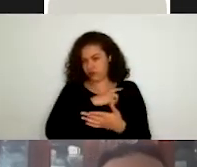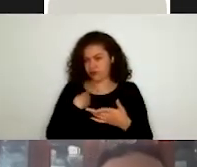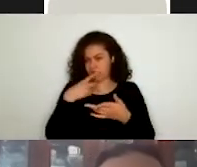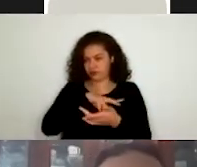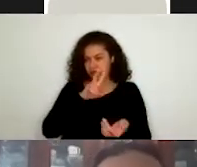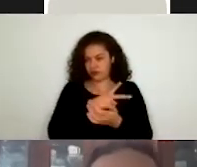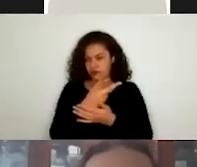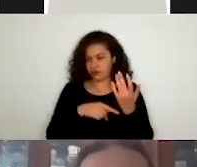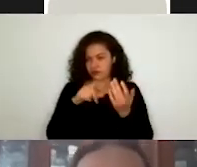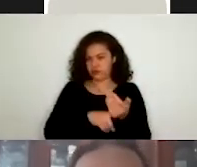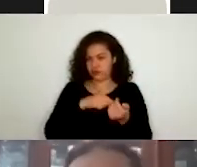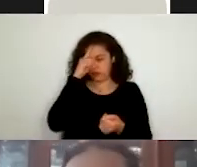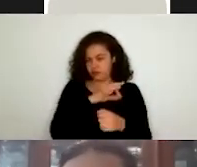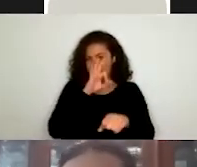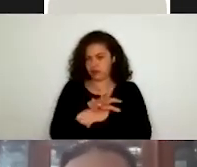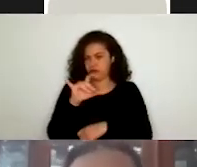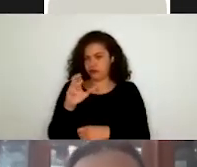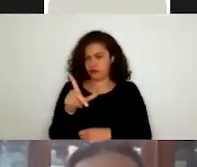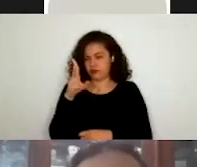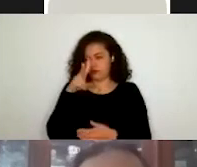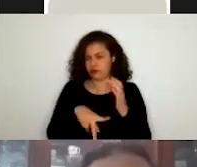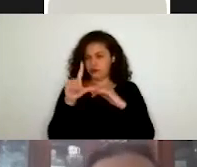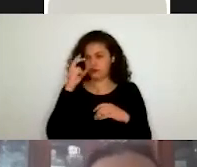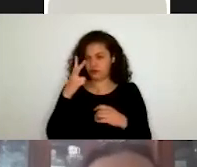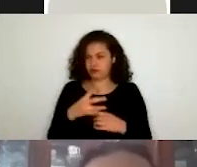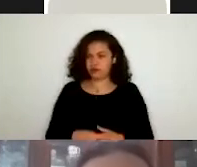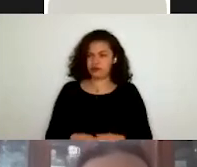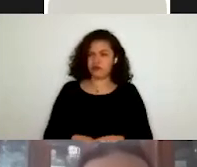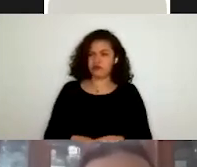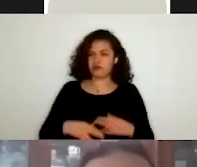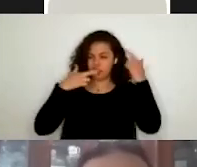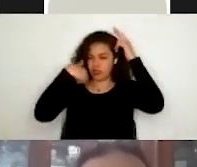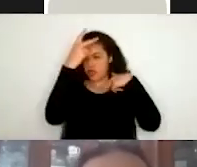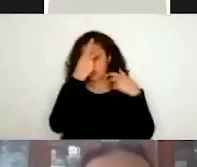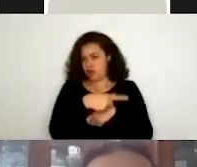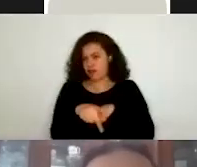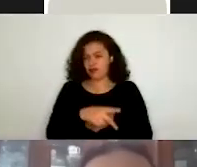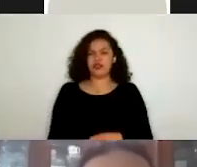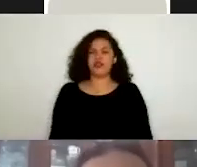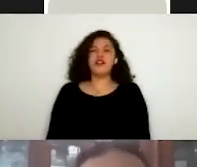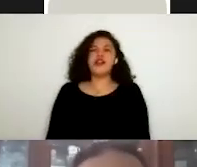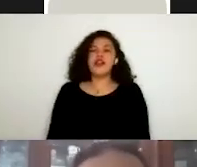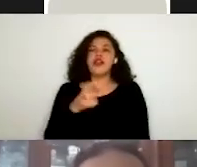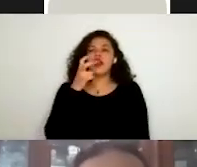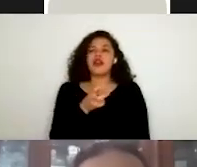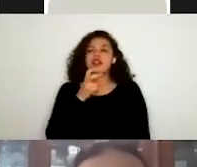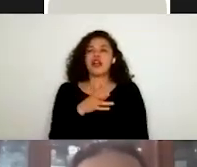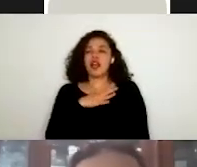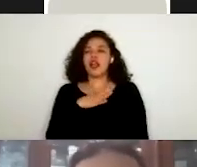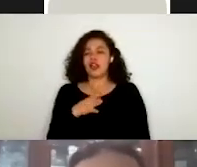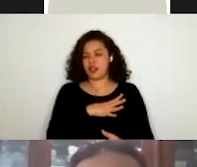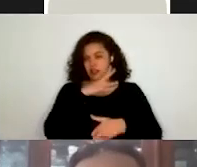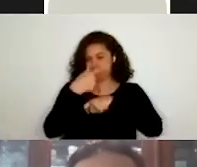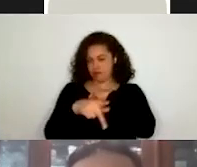protección civil. 2.2. Análisis de riesgos. Es aquel donde se identifican